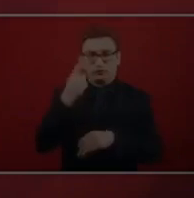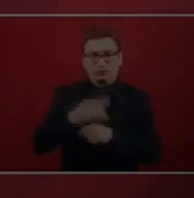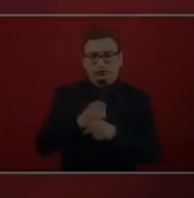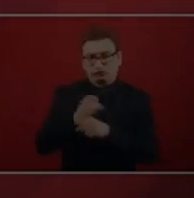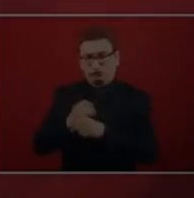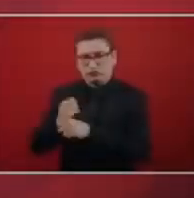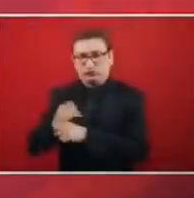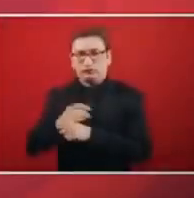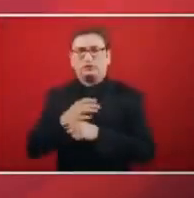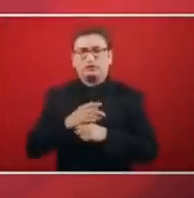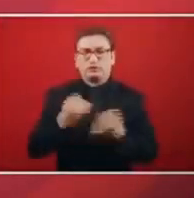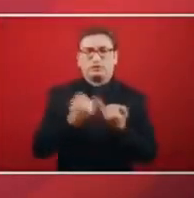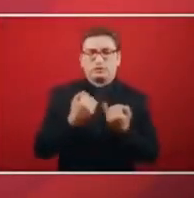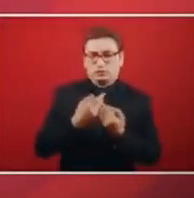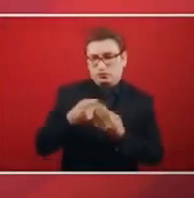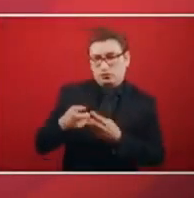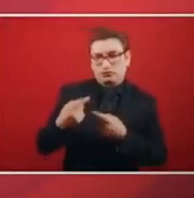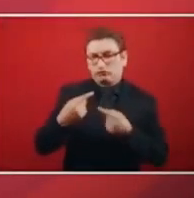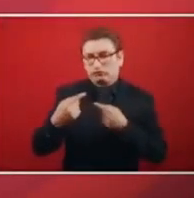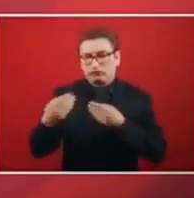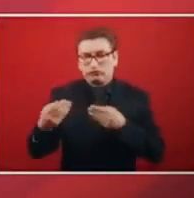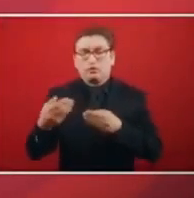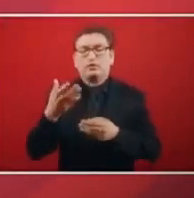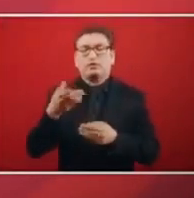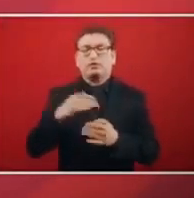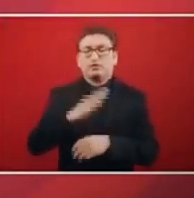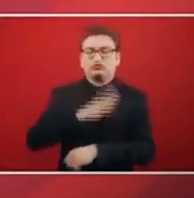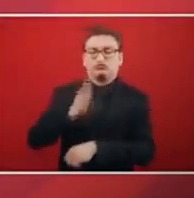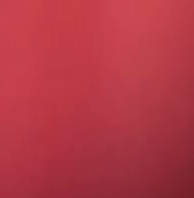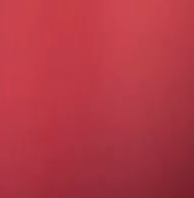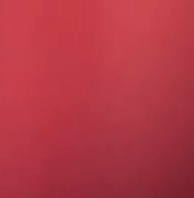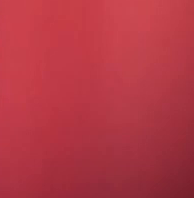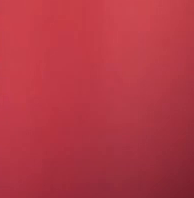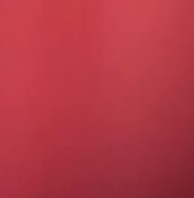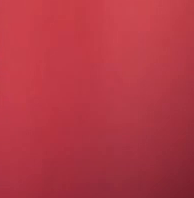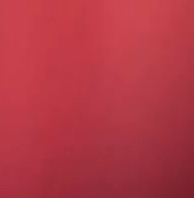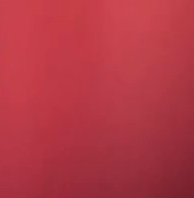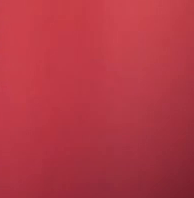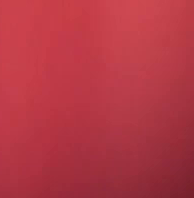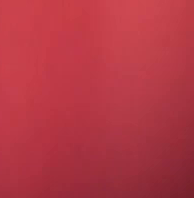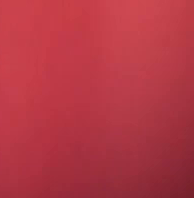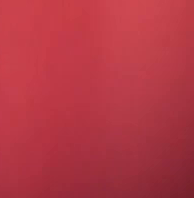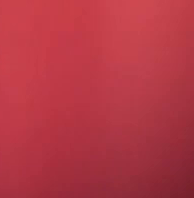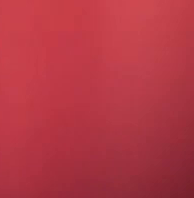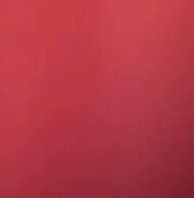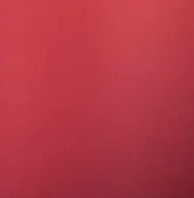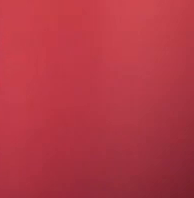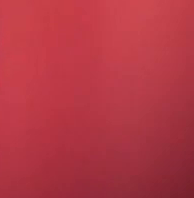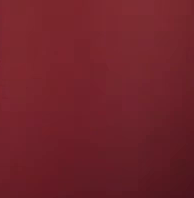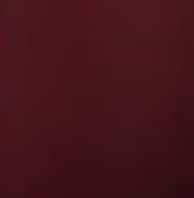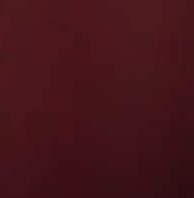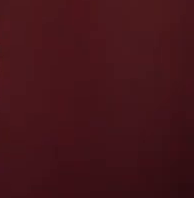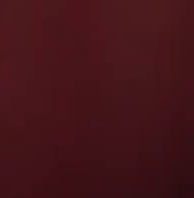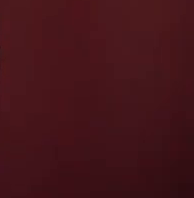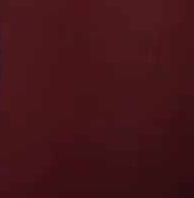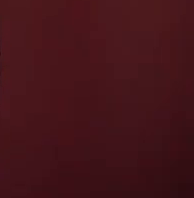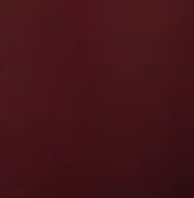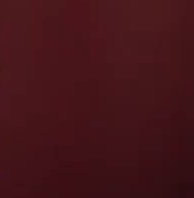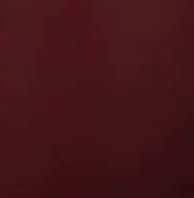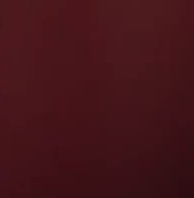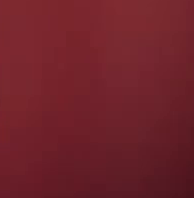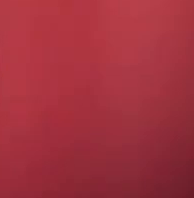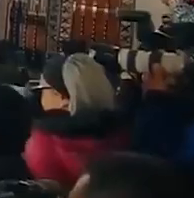y la poca moralidad al ocultar una verdad que podría ser mortal, estamos ante una nueva secretaría, la de la